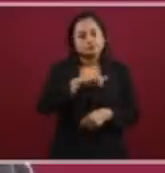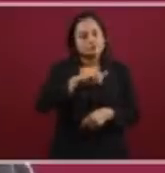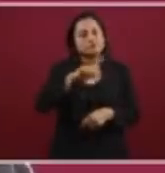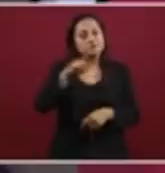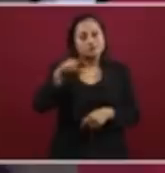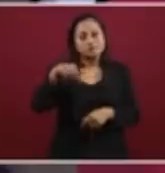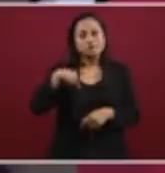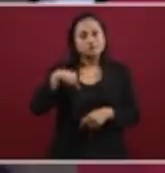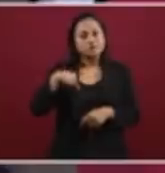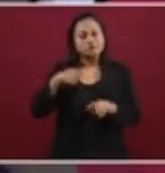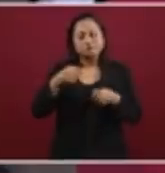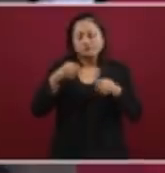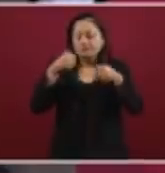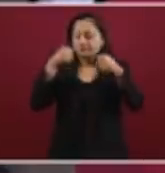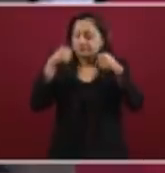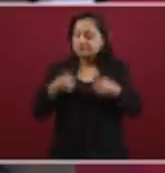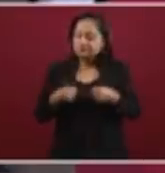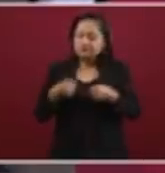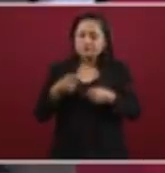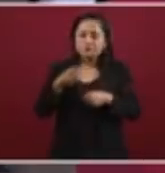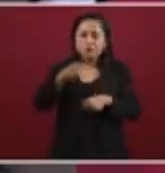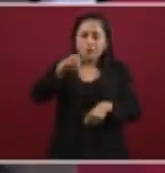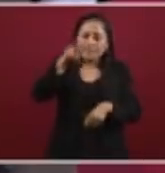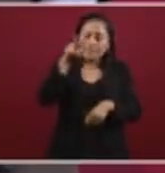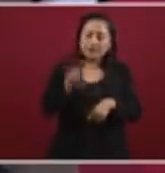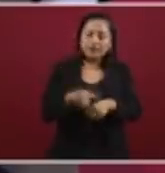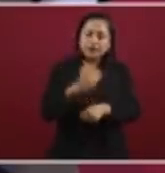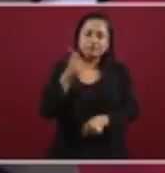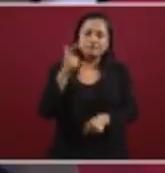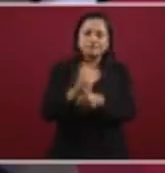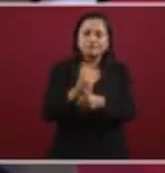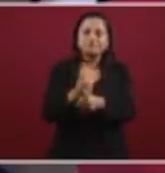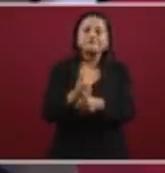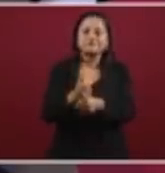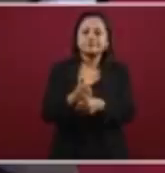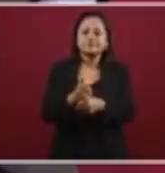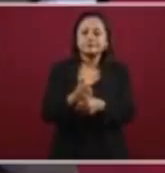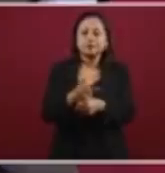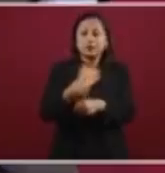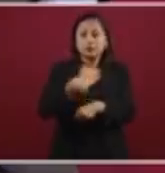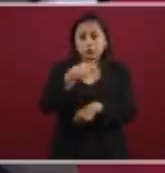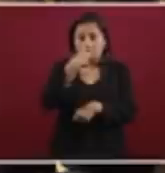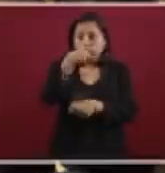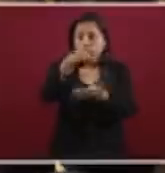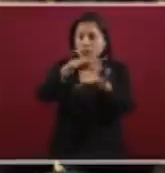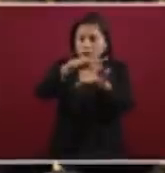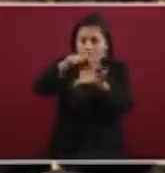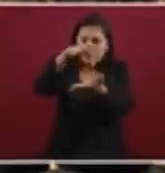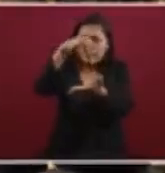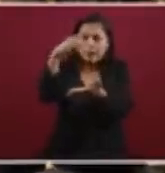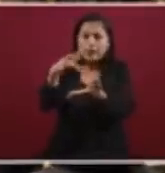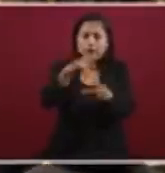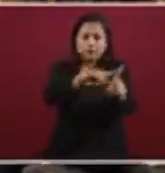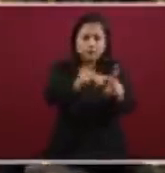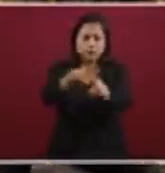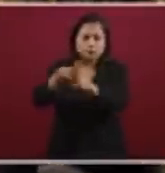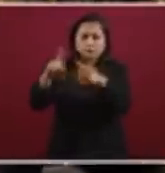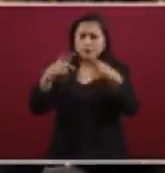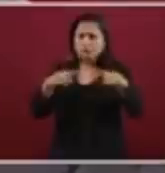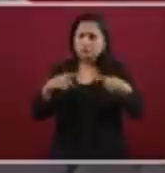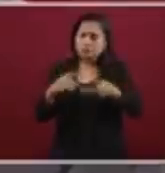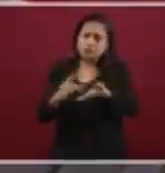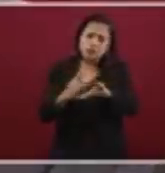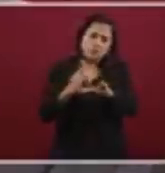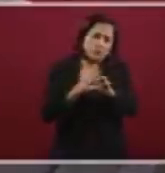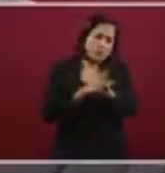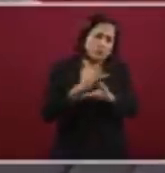optimista y agradecerle todo su apoyo y desde luego nuestro